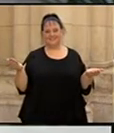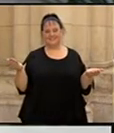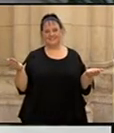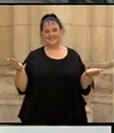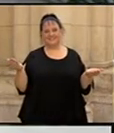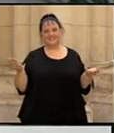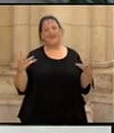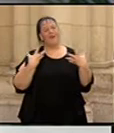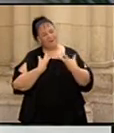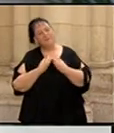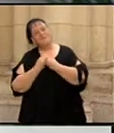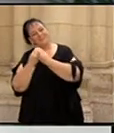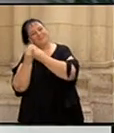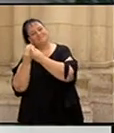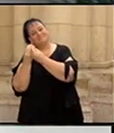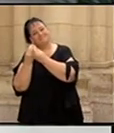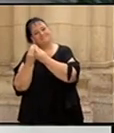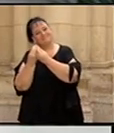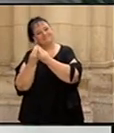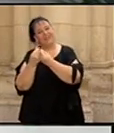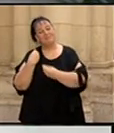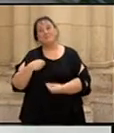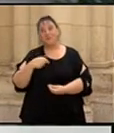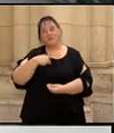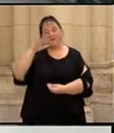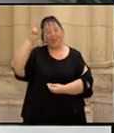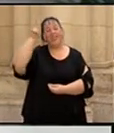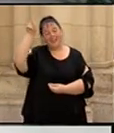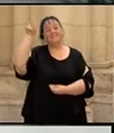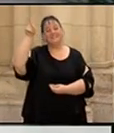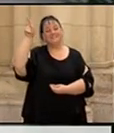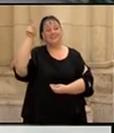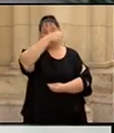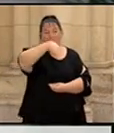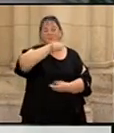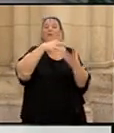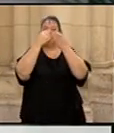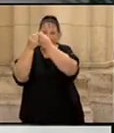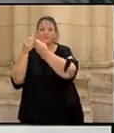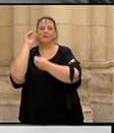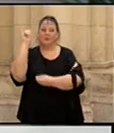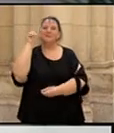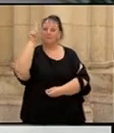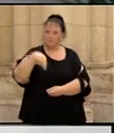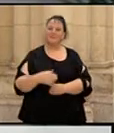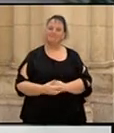Os llevaré conmigo. Donde yo estoy, estaréis vosotros también.